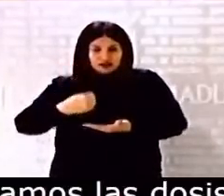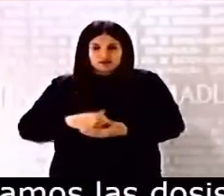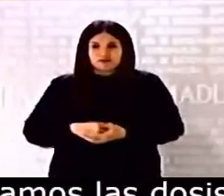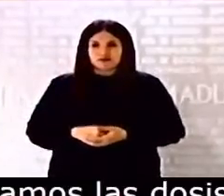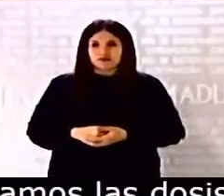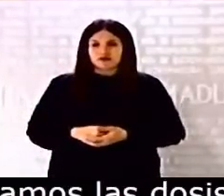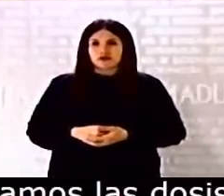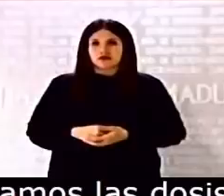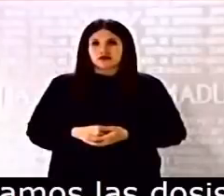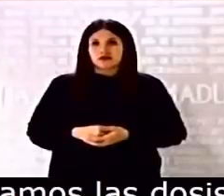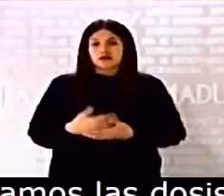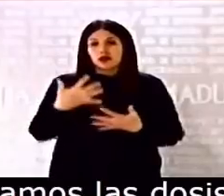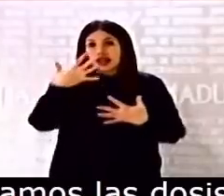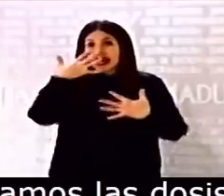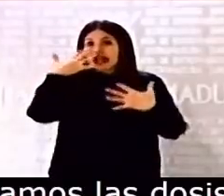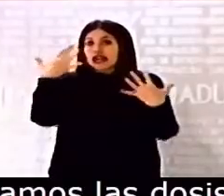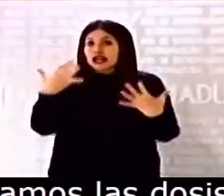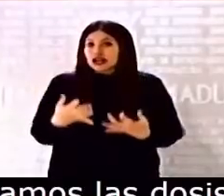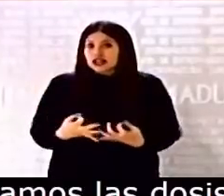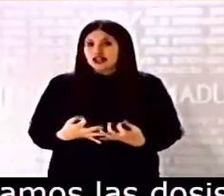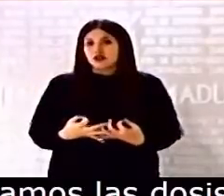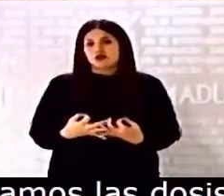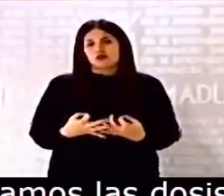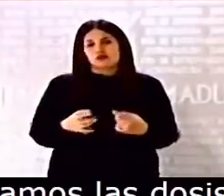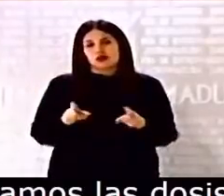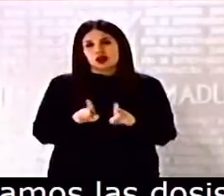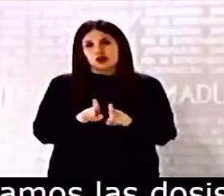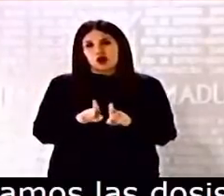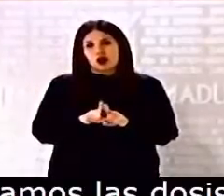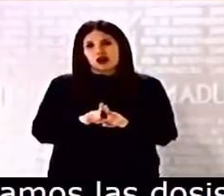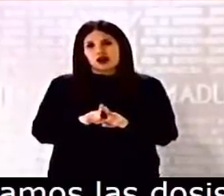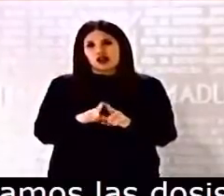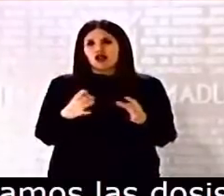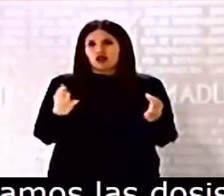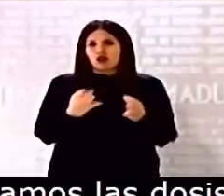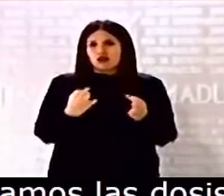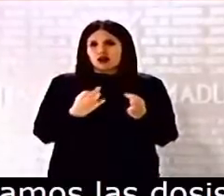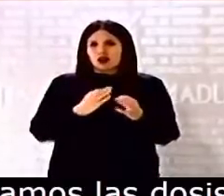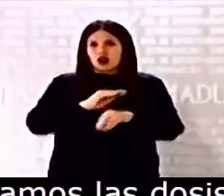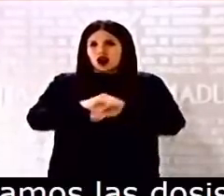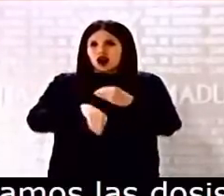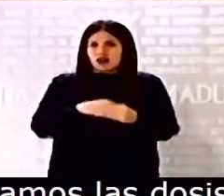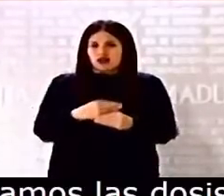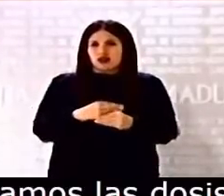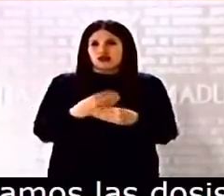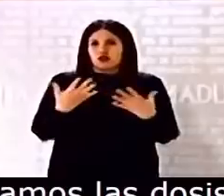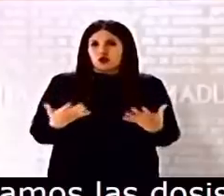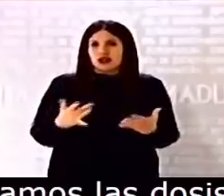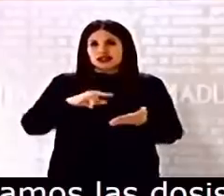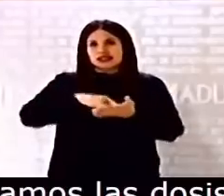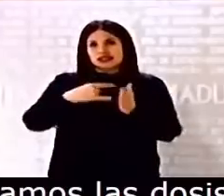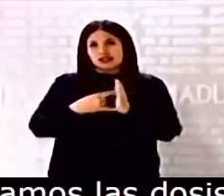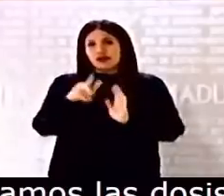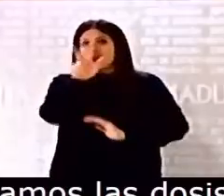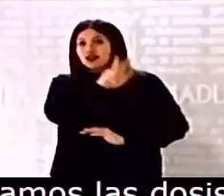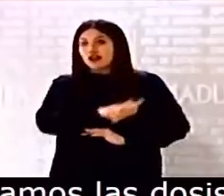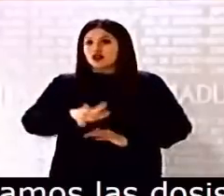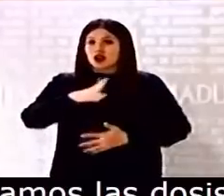creo que es prudente apostar por la cohesión del Sistema Nacional de